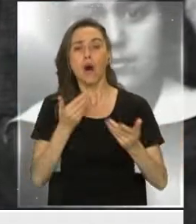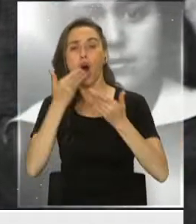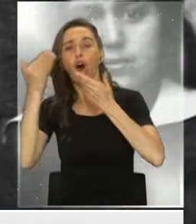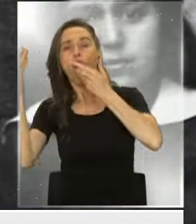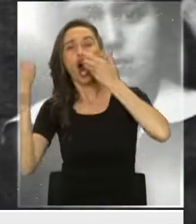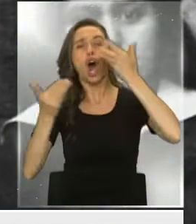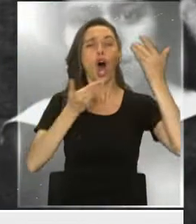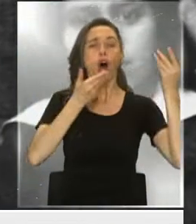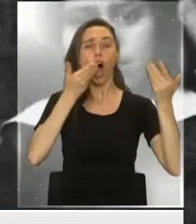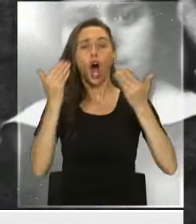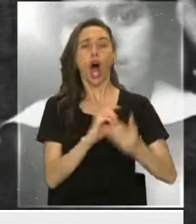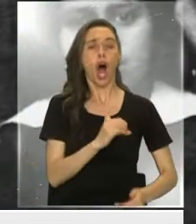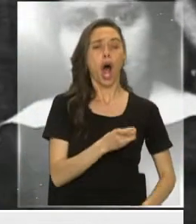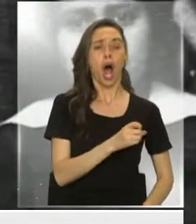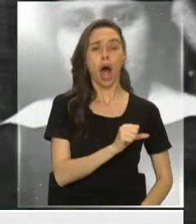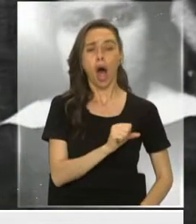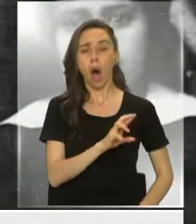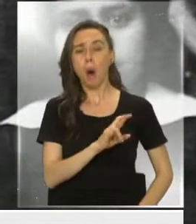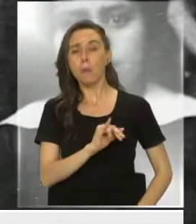Gabriela